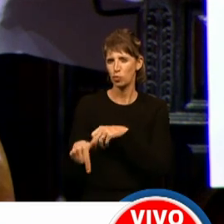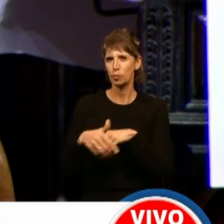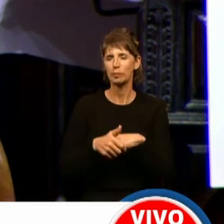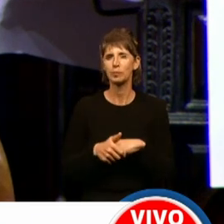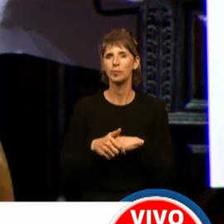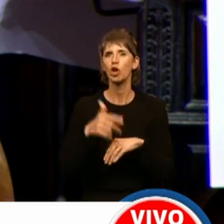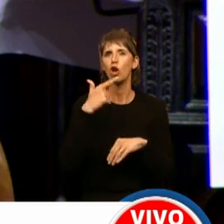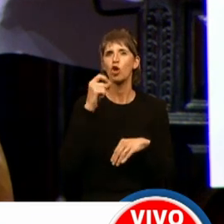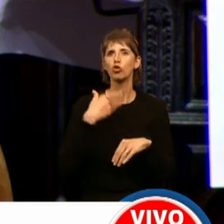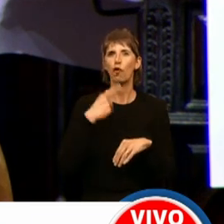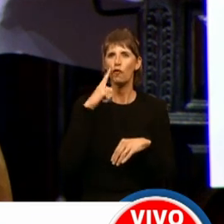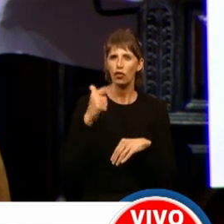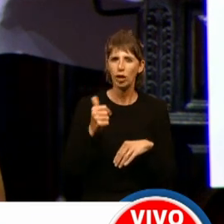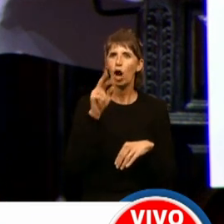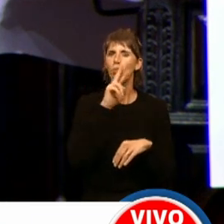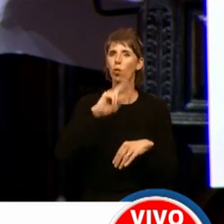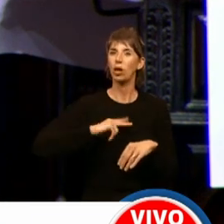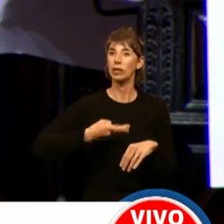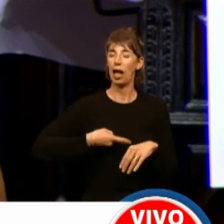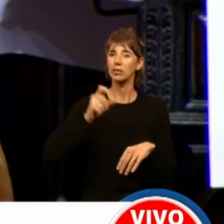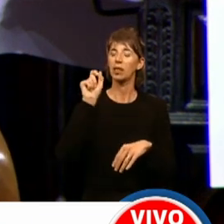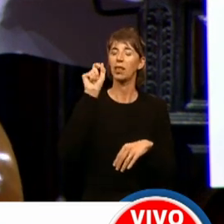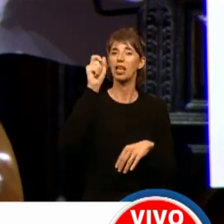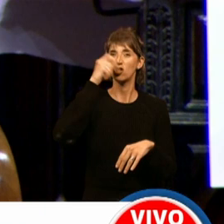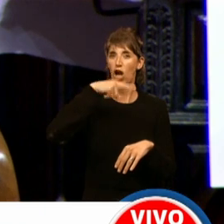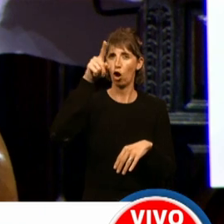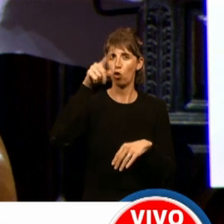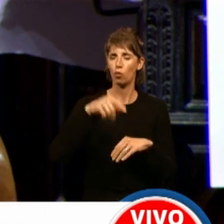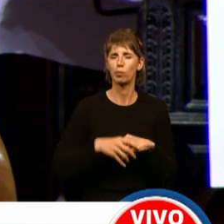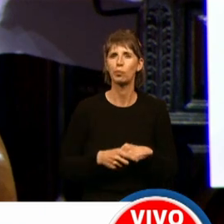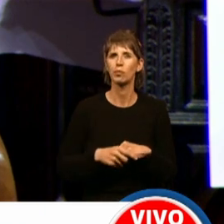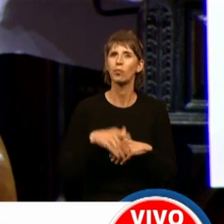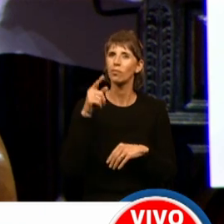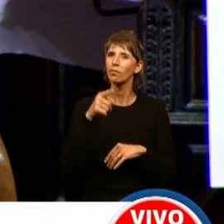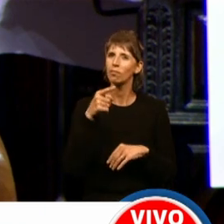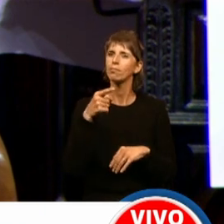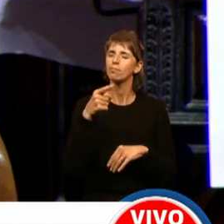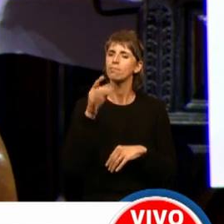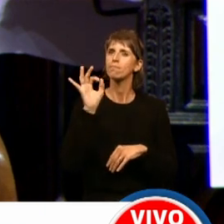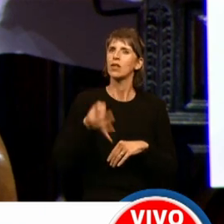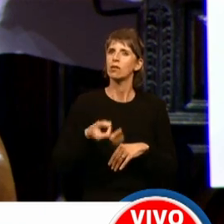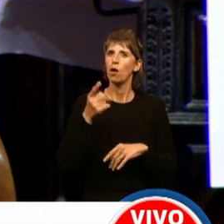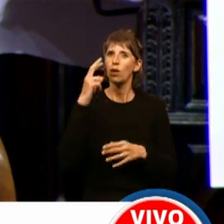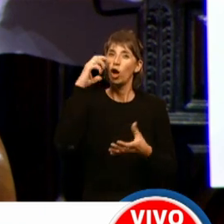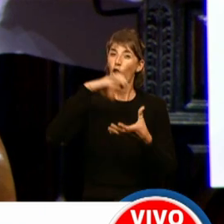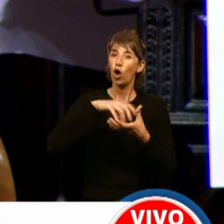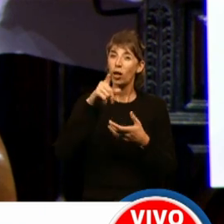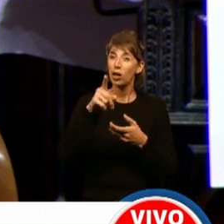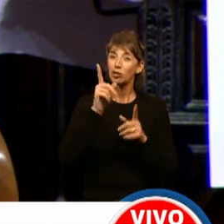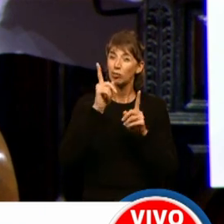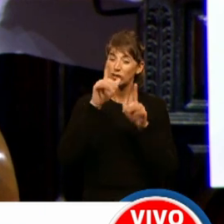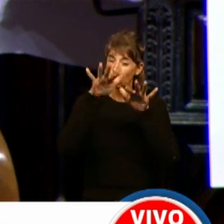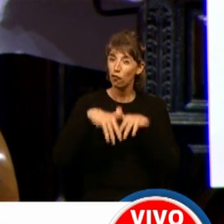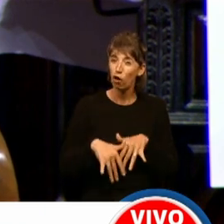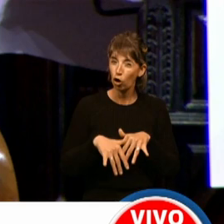sofía una mujer trans de la provincia de chaco que reconoce que este congreso como bien dice el informe que tenemos